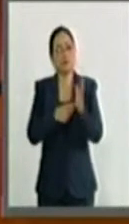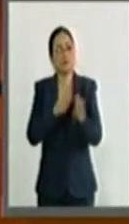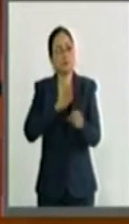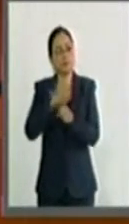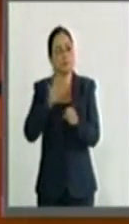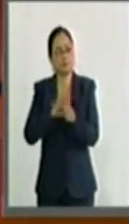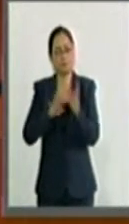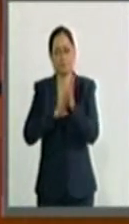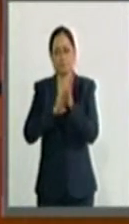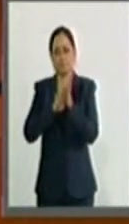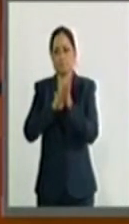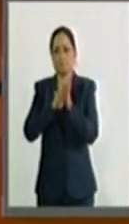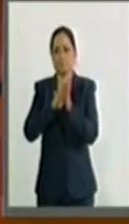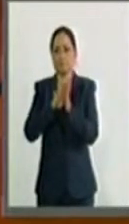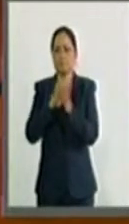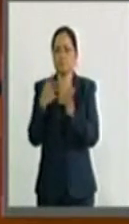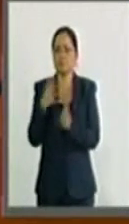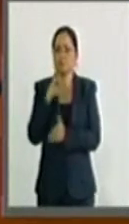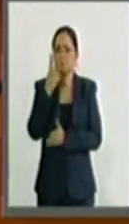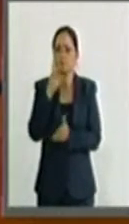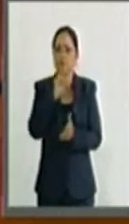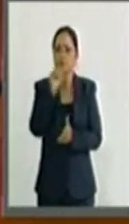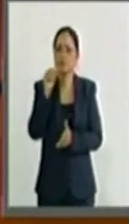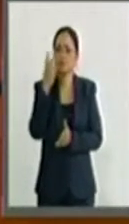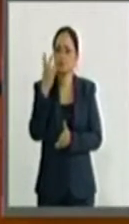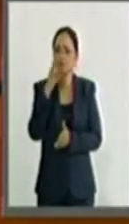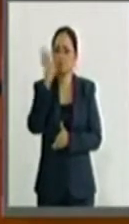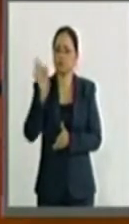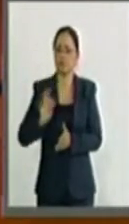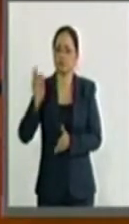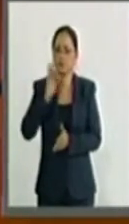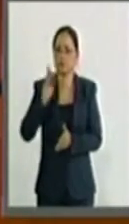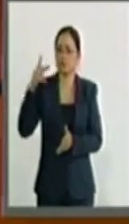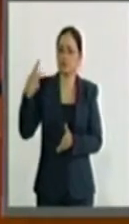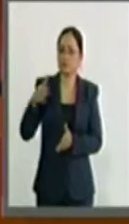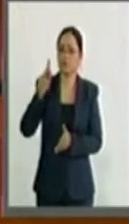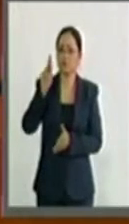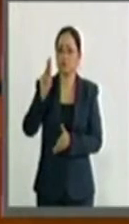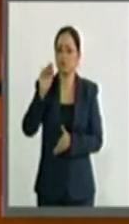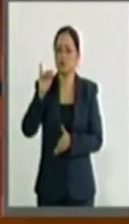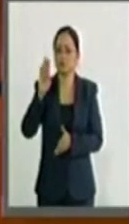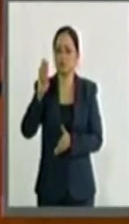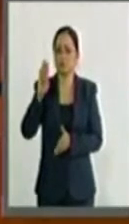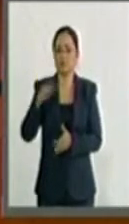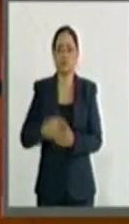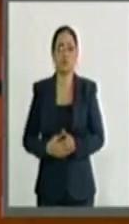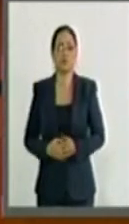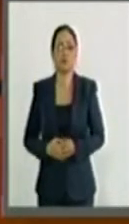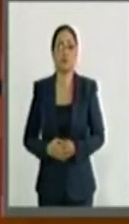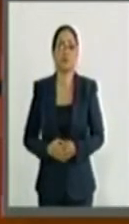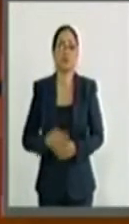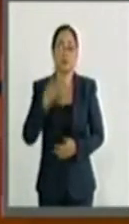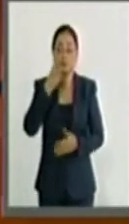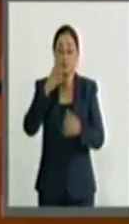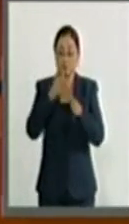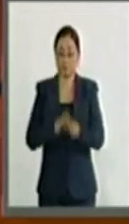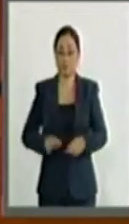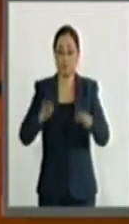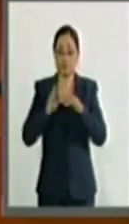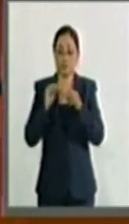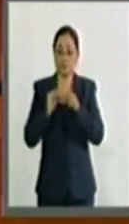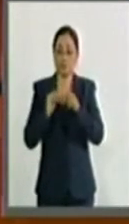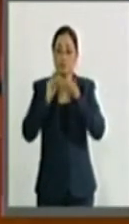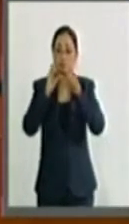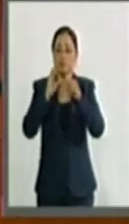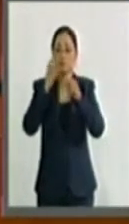crecimiento real entre el 2 y 3%. Hay que señalar que esto ha sido arriba del